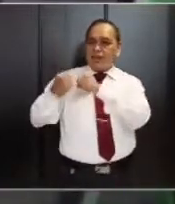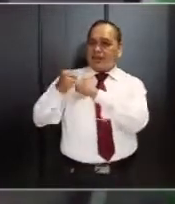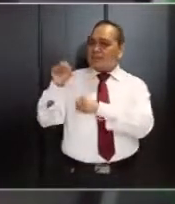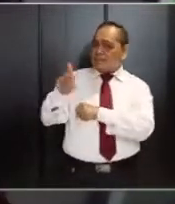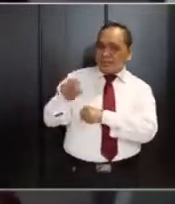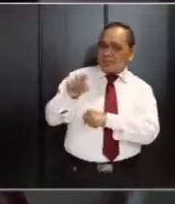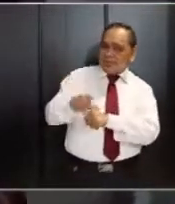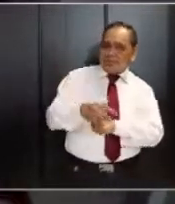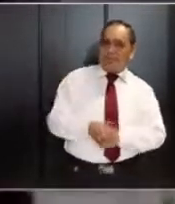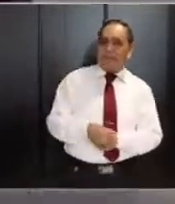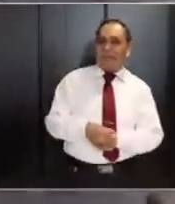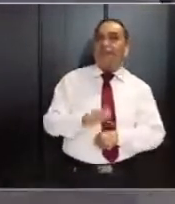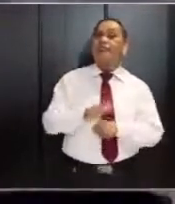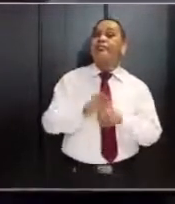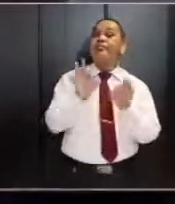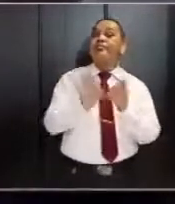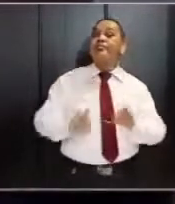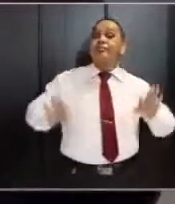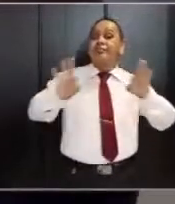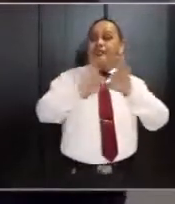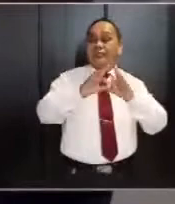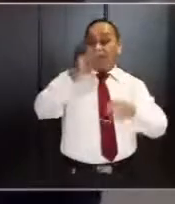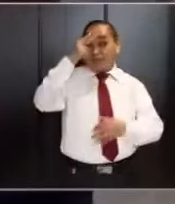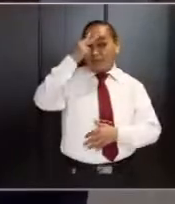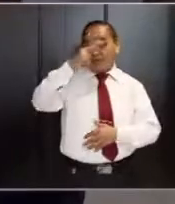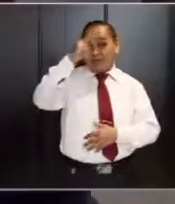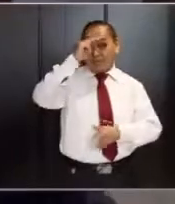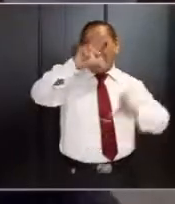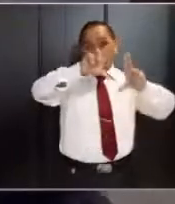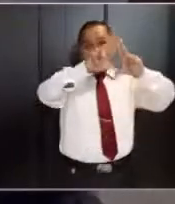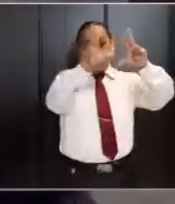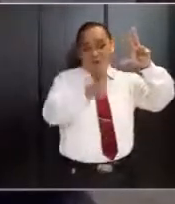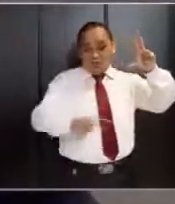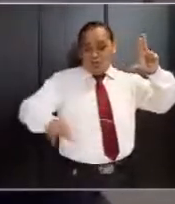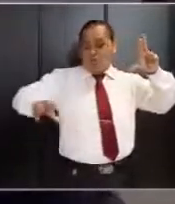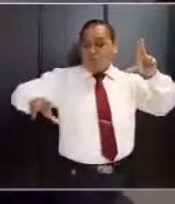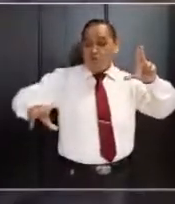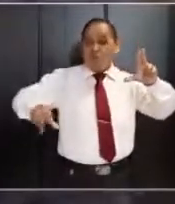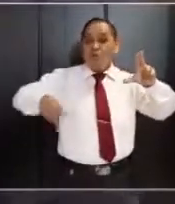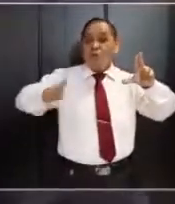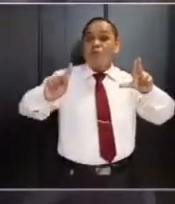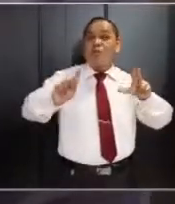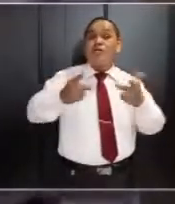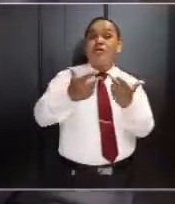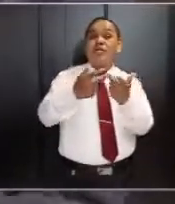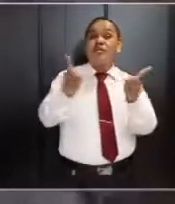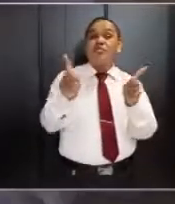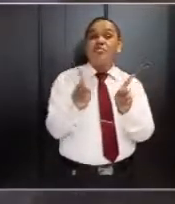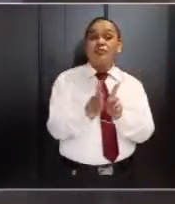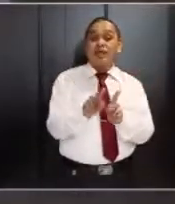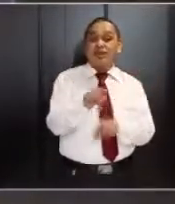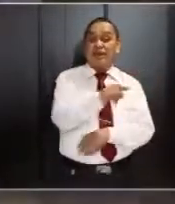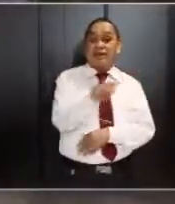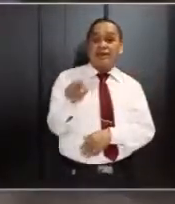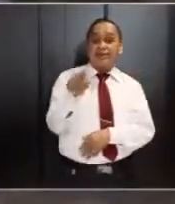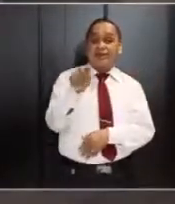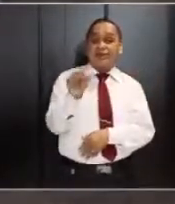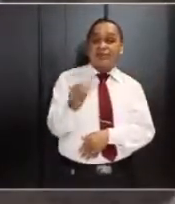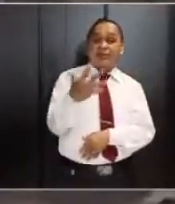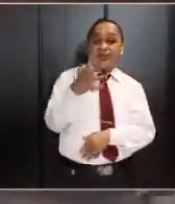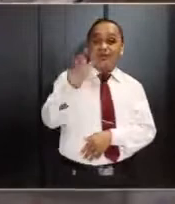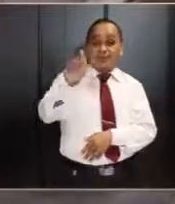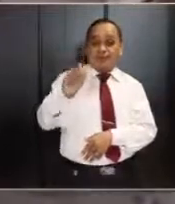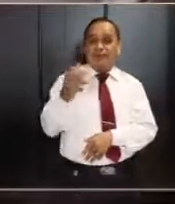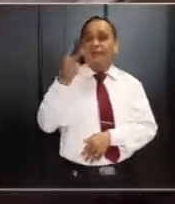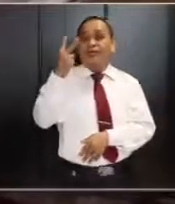Es importante mencionar que en México existen varios parques similares. La inmensa mayoría, el 75.2%,